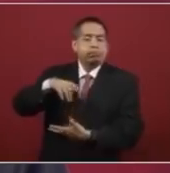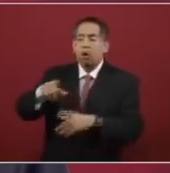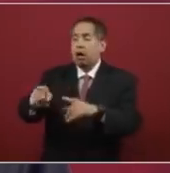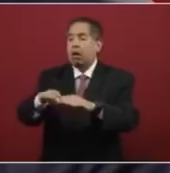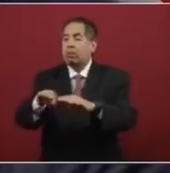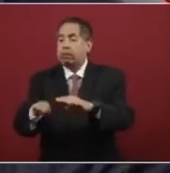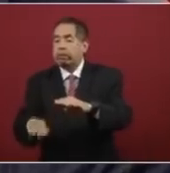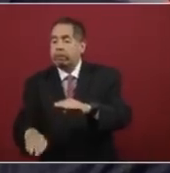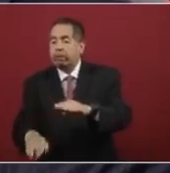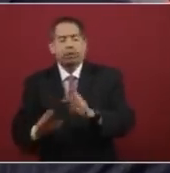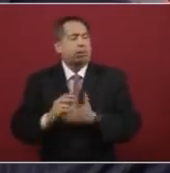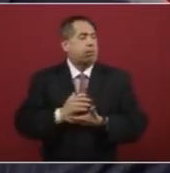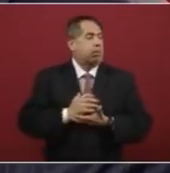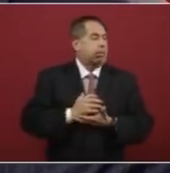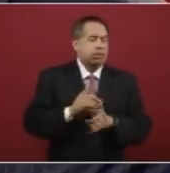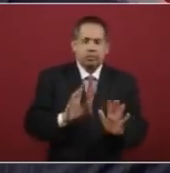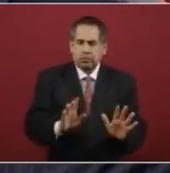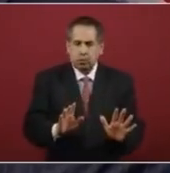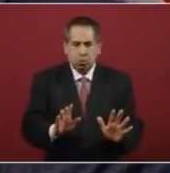desigualdad,